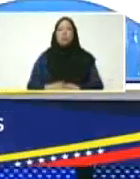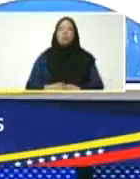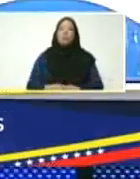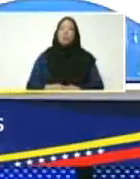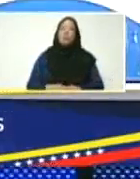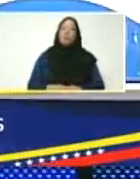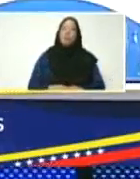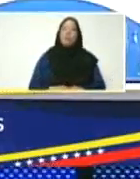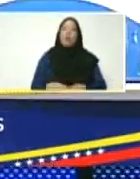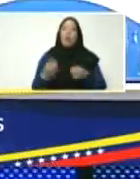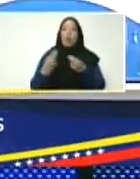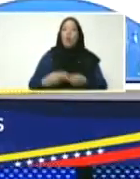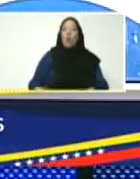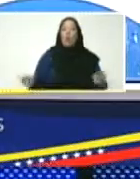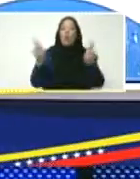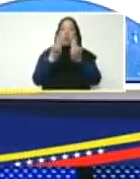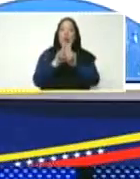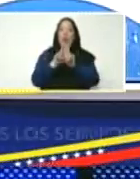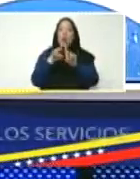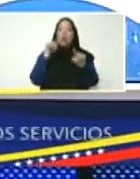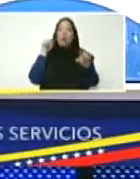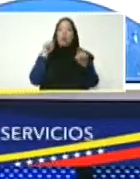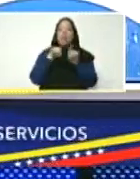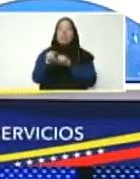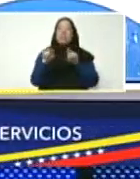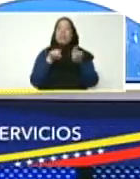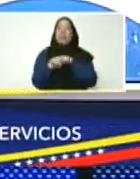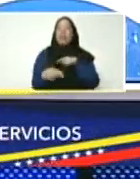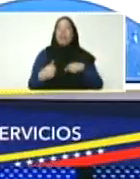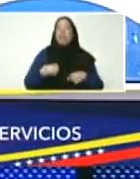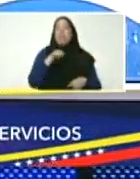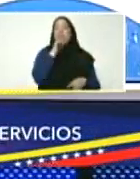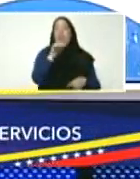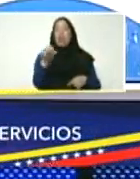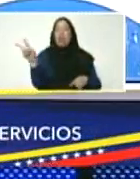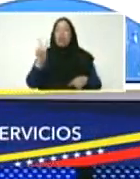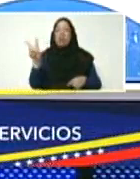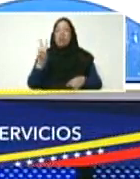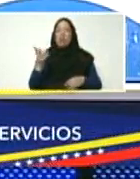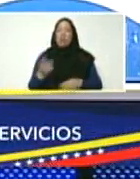van a la ONU a hablar pistolada de nuestra patria.